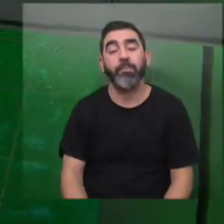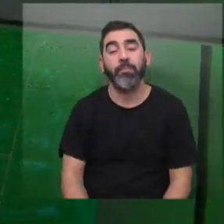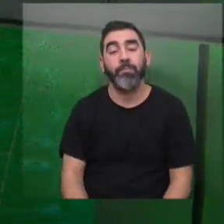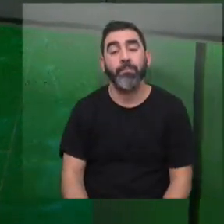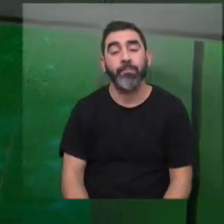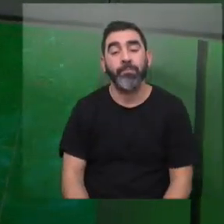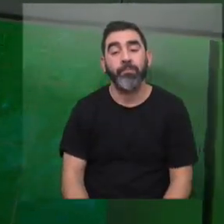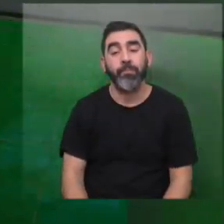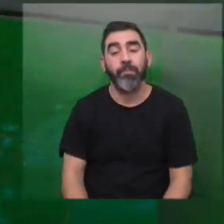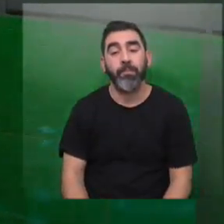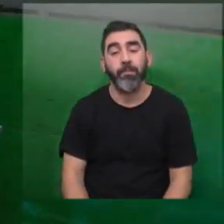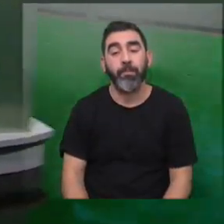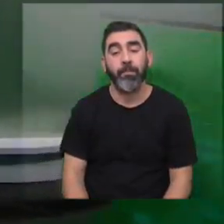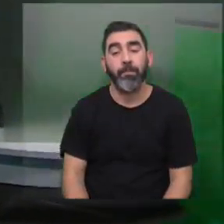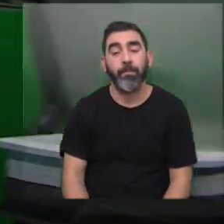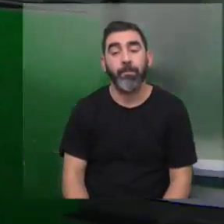bien hasta